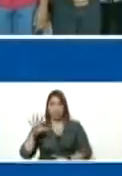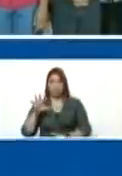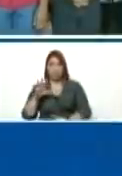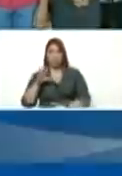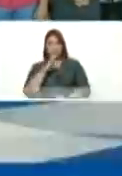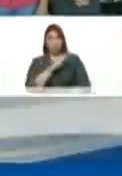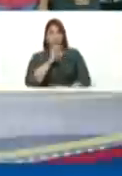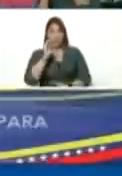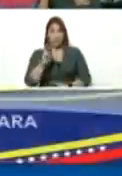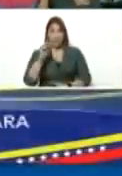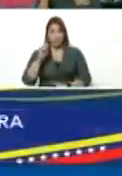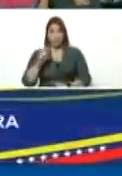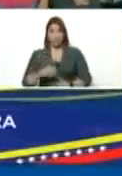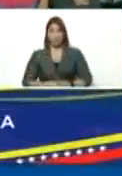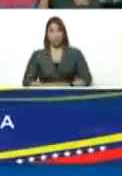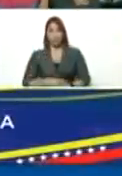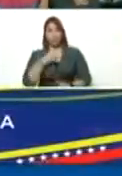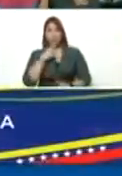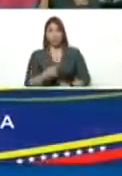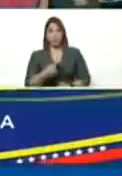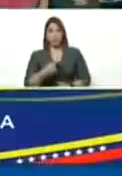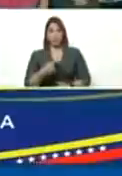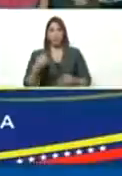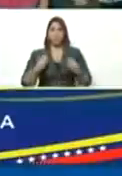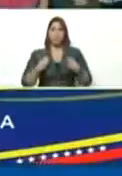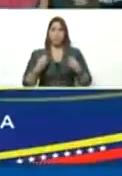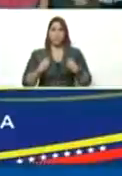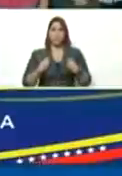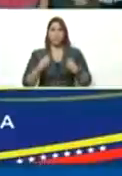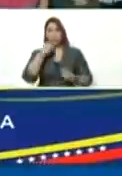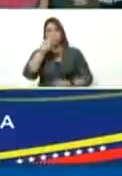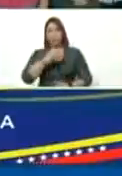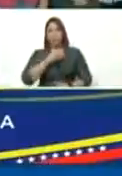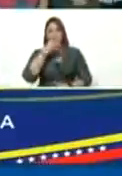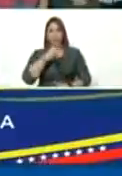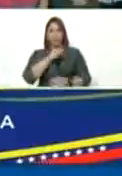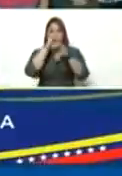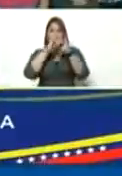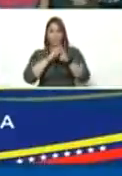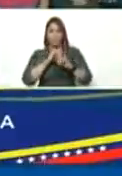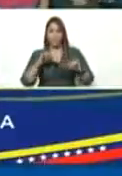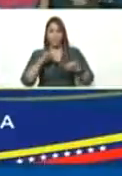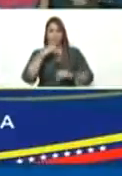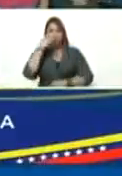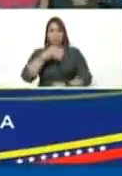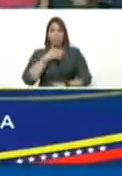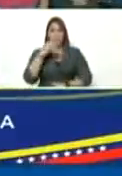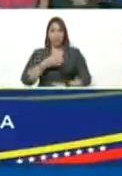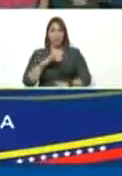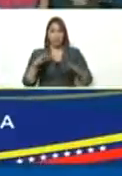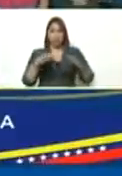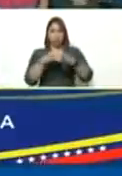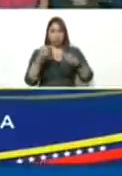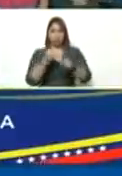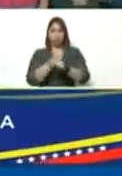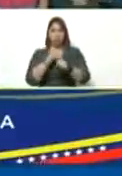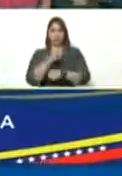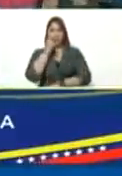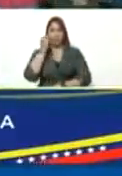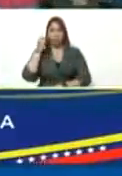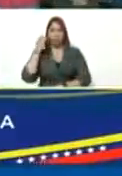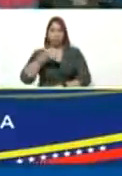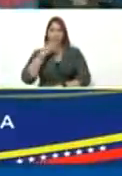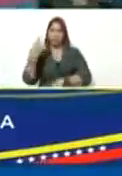2.555 CPT, le digo que he vivido una tarde feliz. Tarde de clase obrera, tarde